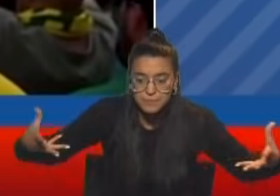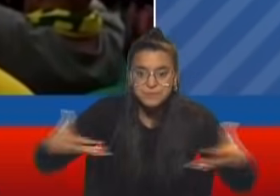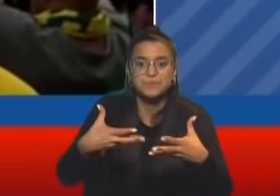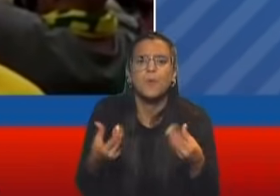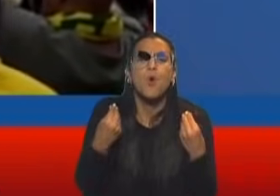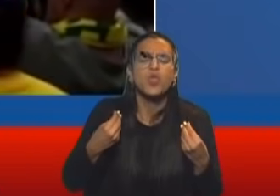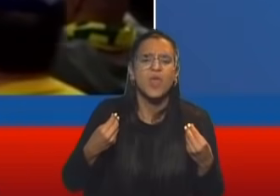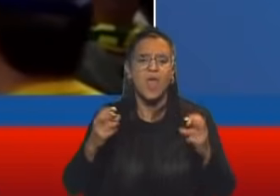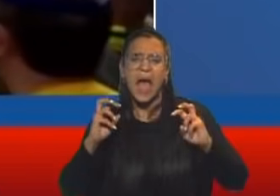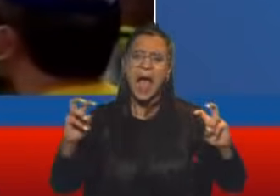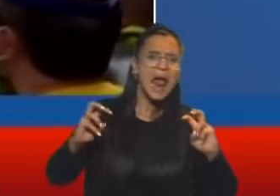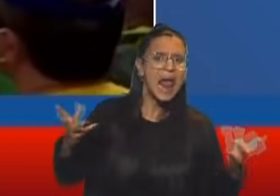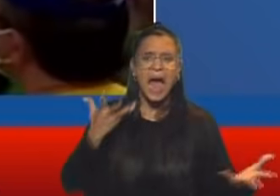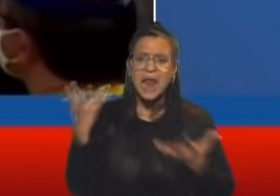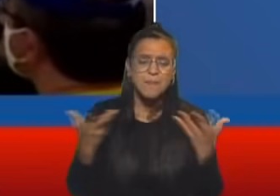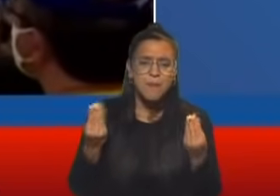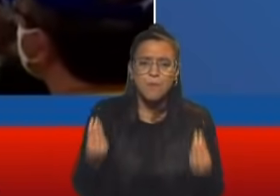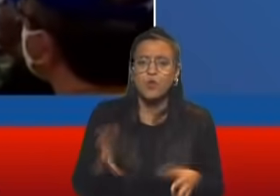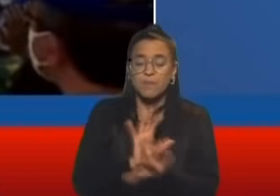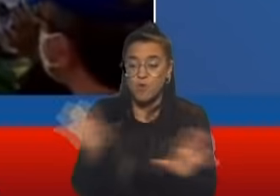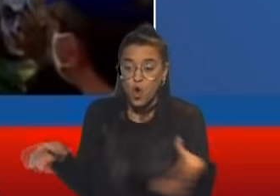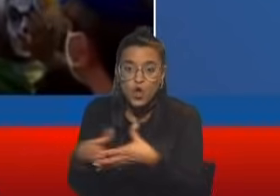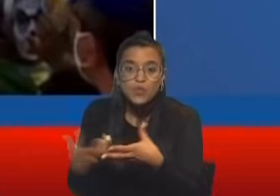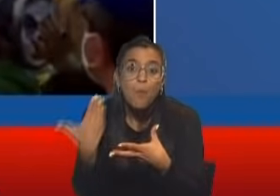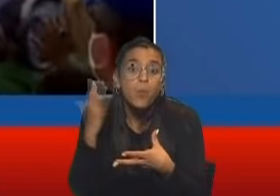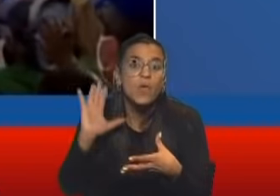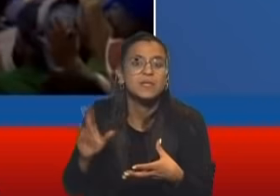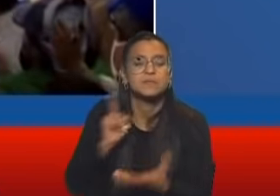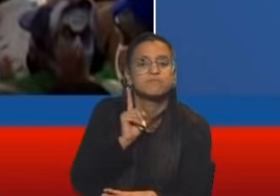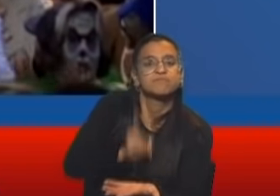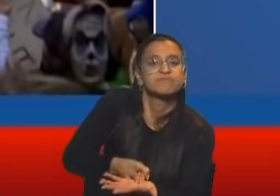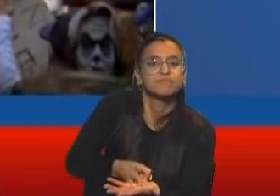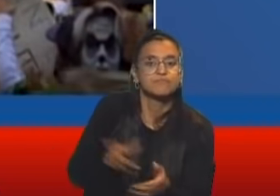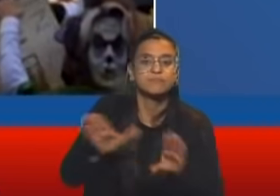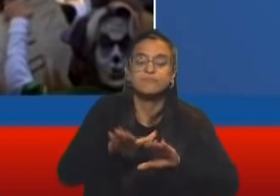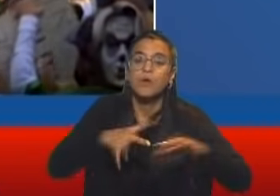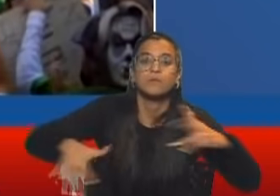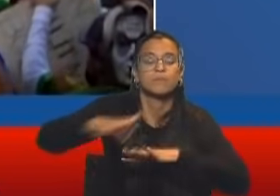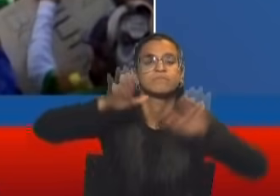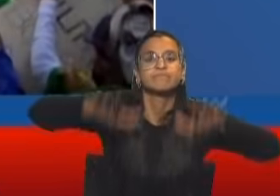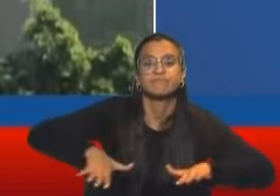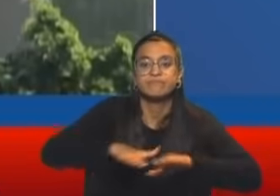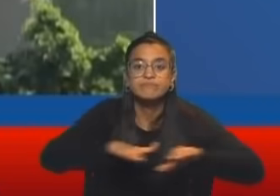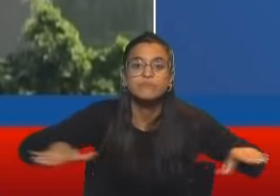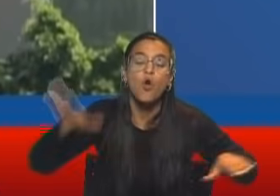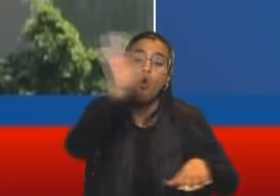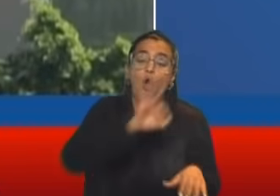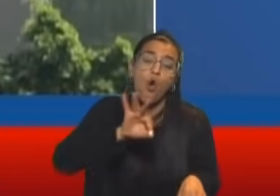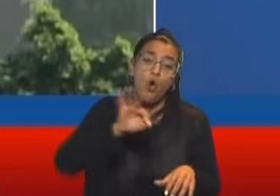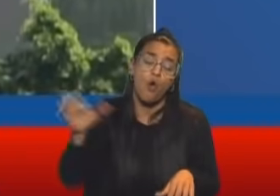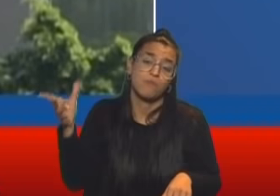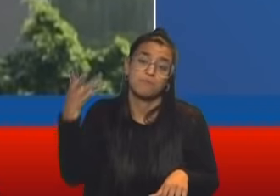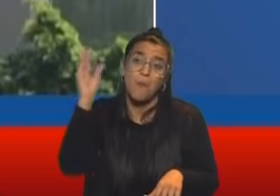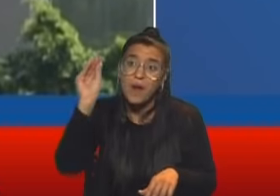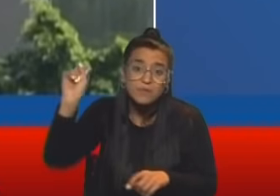qué la alarma? Porque este consejo podría, por ejemplo, en un eventual caso, dictaminar un estado de sitio o la intervención federal